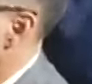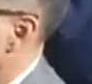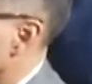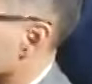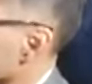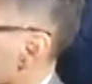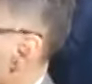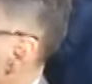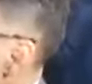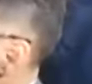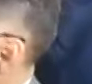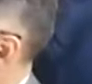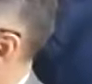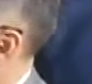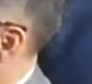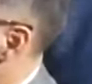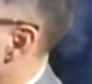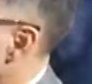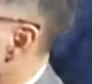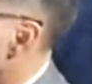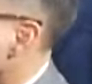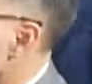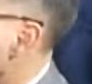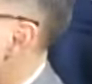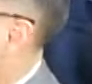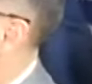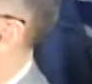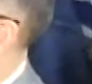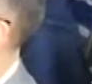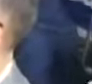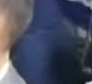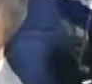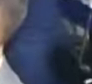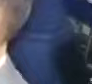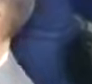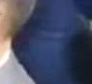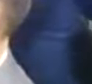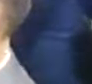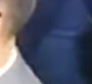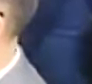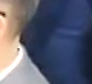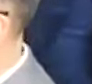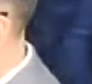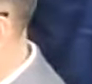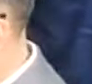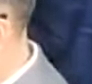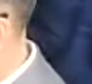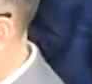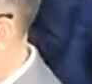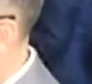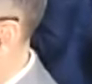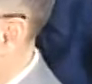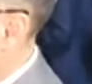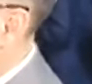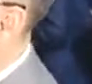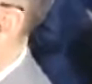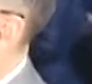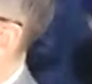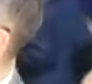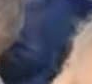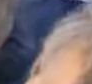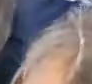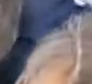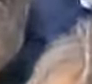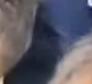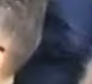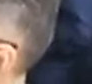esta convocatoria de dar a conocer lo que es un gran consenso nacional, que más allá de las diferencias, de algunas